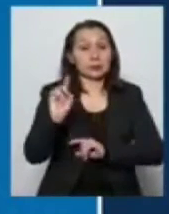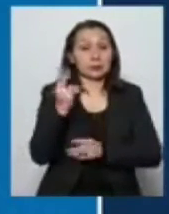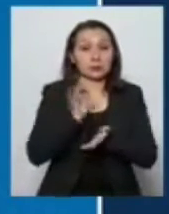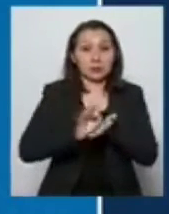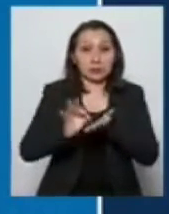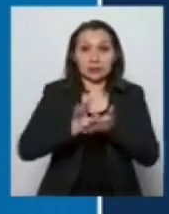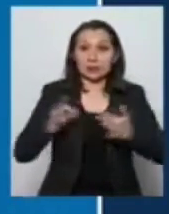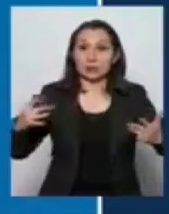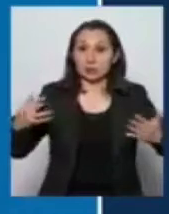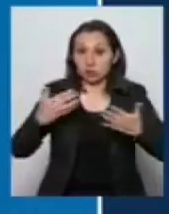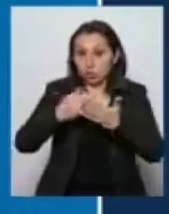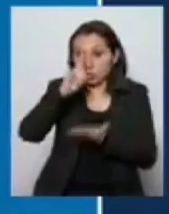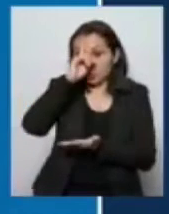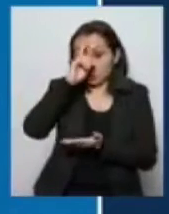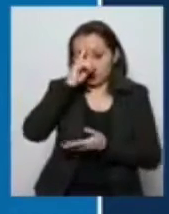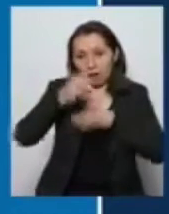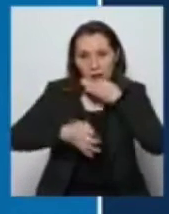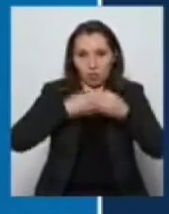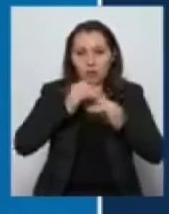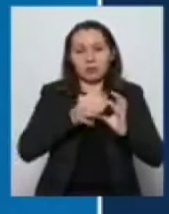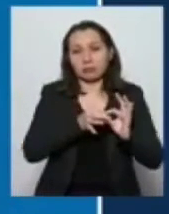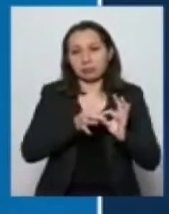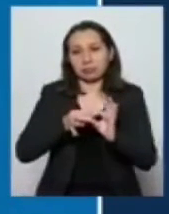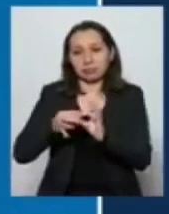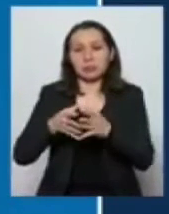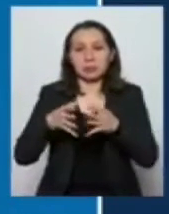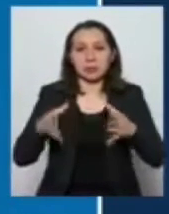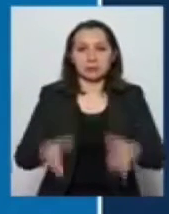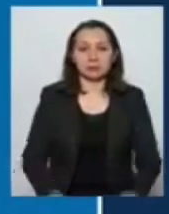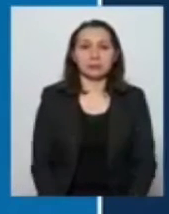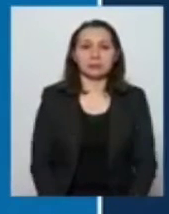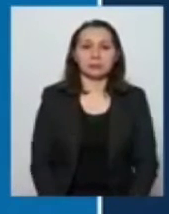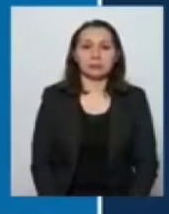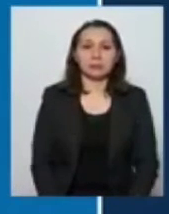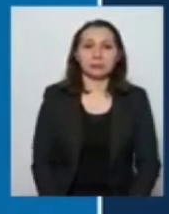Redes Asistenciales para que continúe con la cuenta.